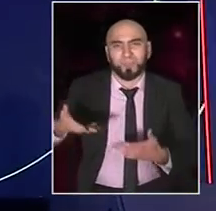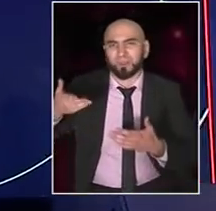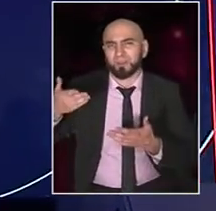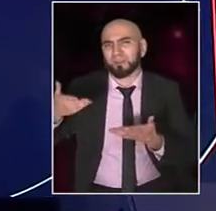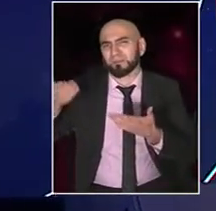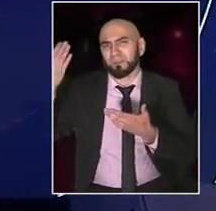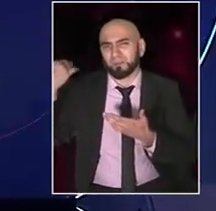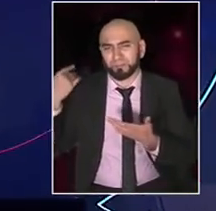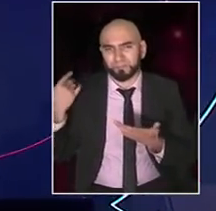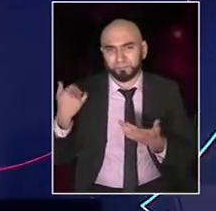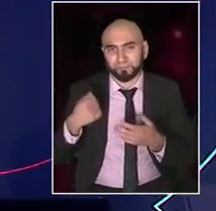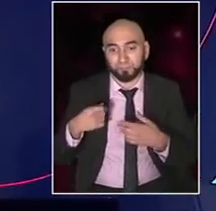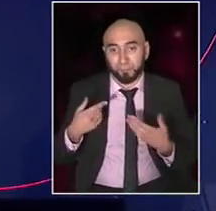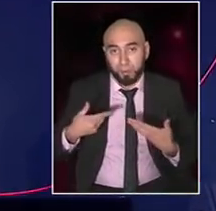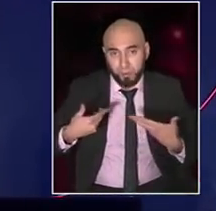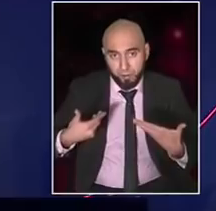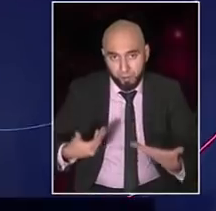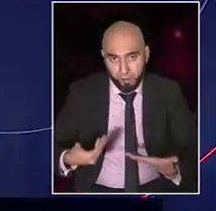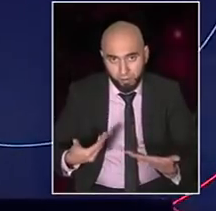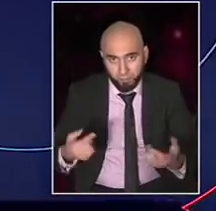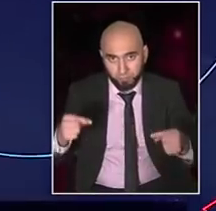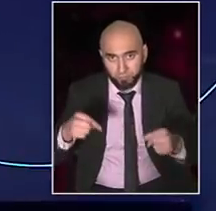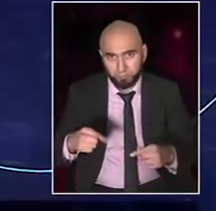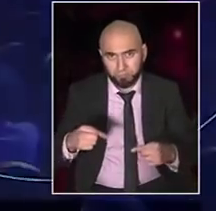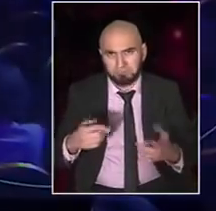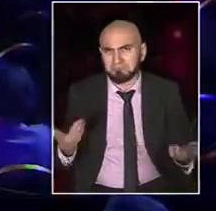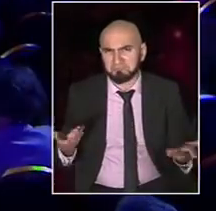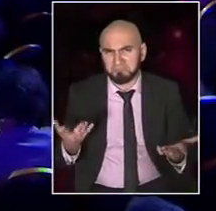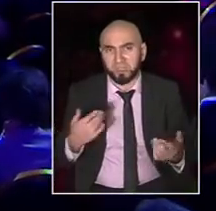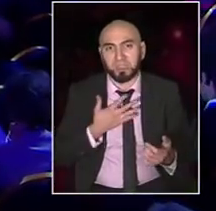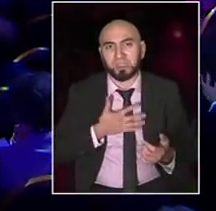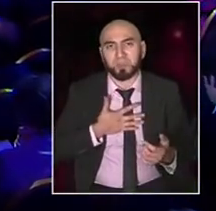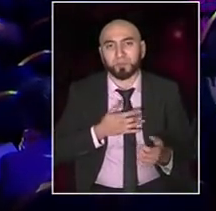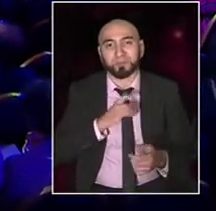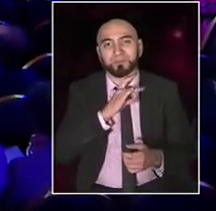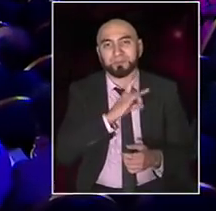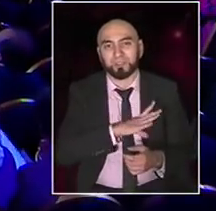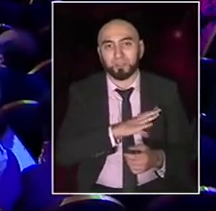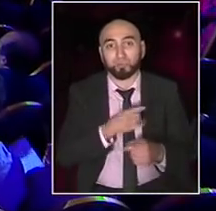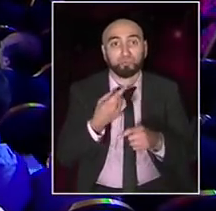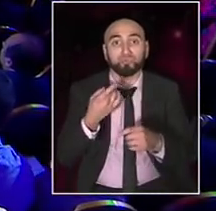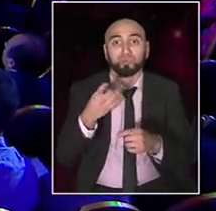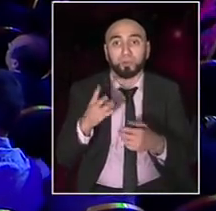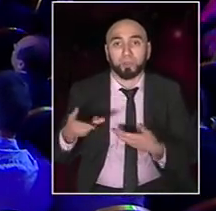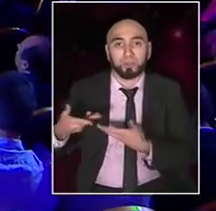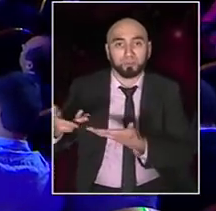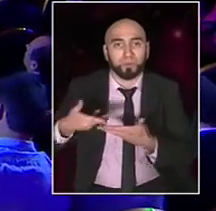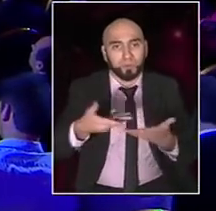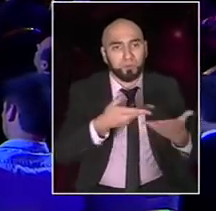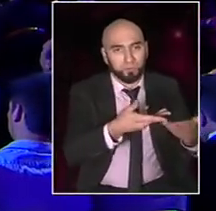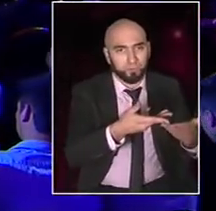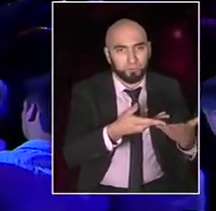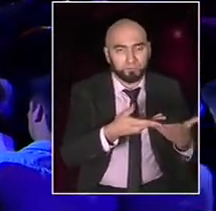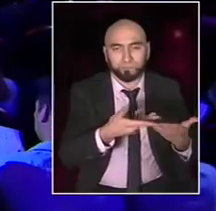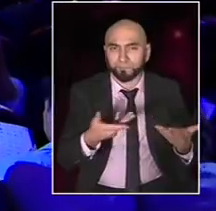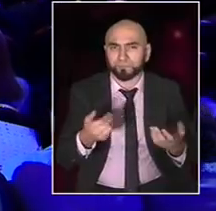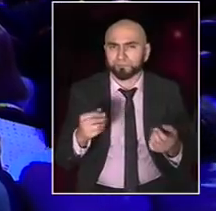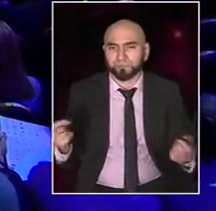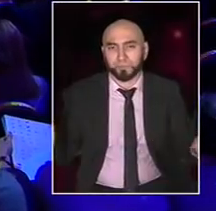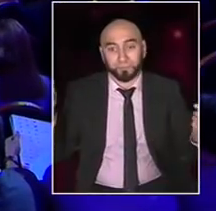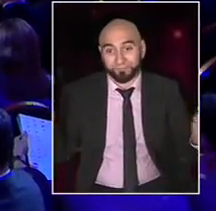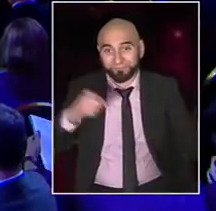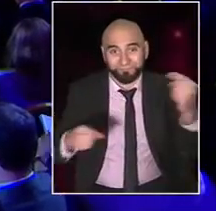acá porque queremos que Chile no solamente sea un exportador de commodity, estamos acá porque queremos